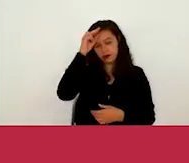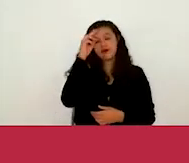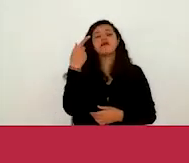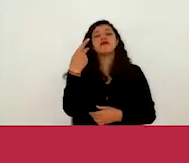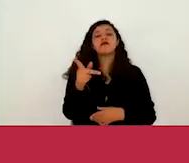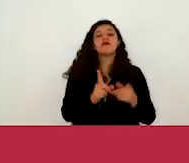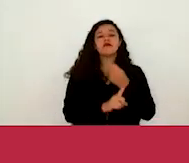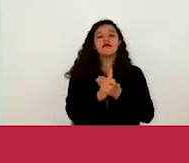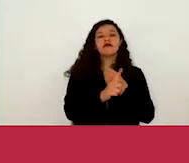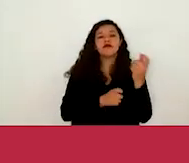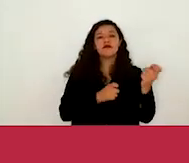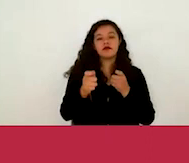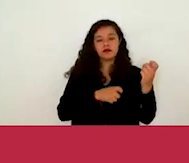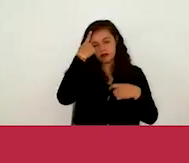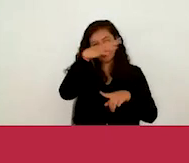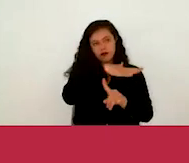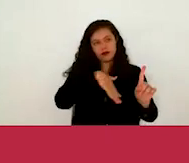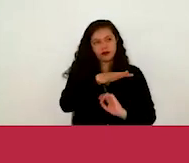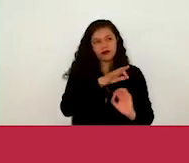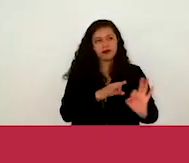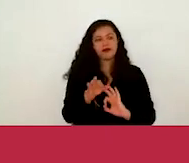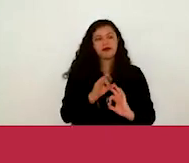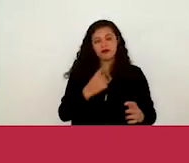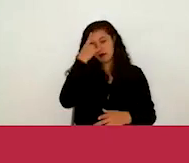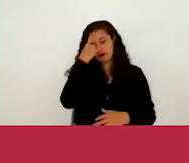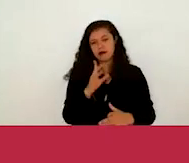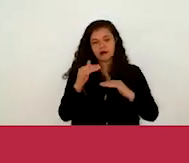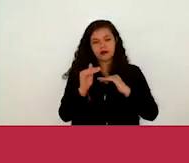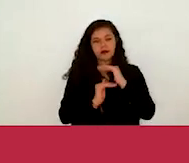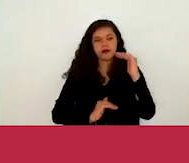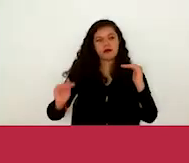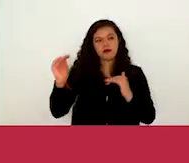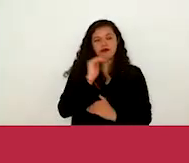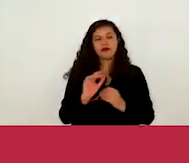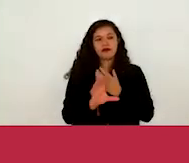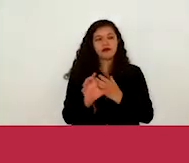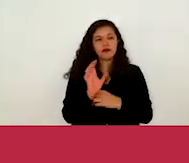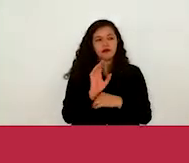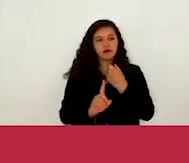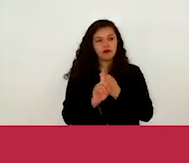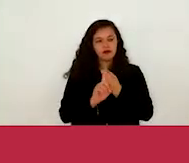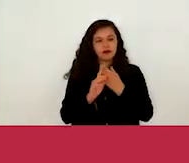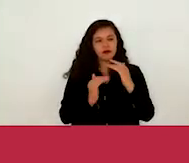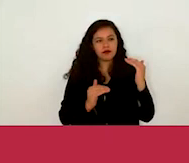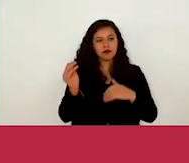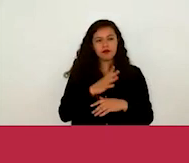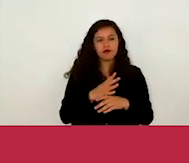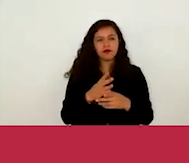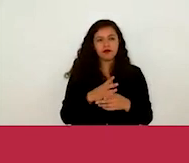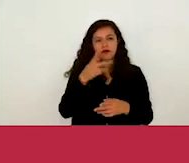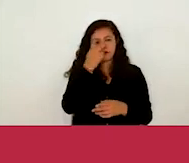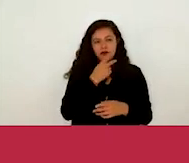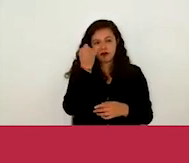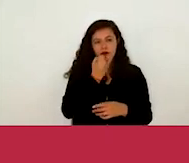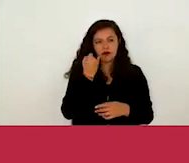conflictos en el ambiente laboral resiliencia como estrategia para afrontar adversidades programación neurolingüística